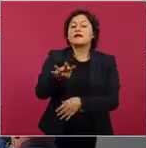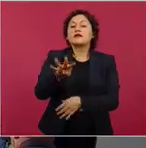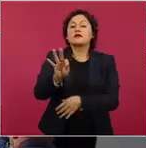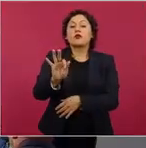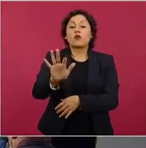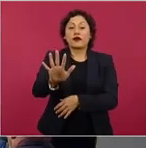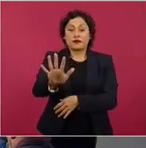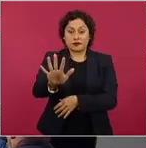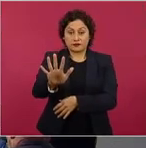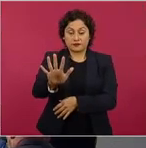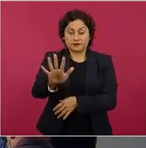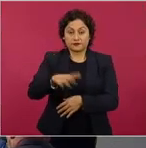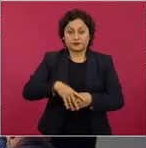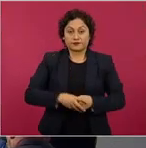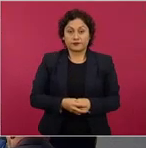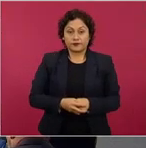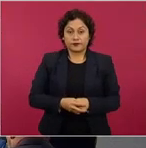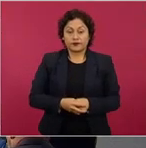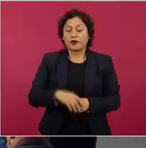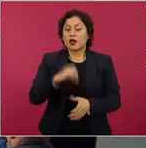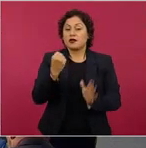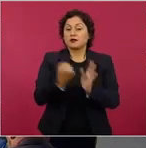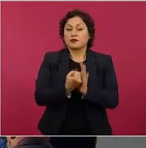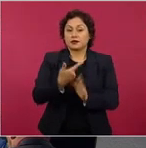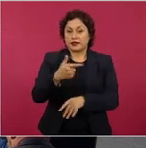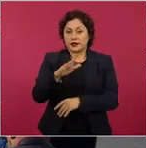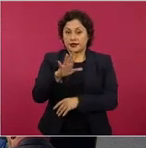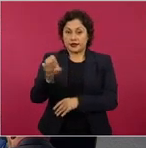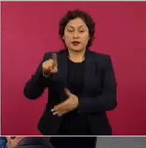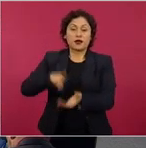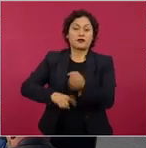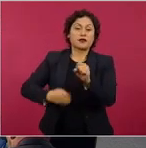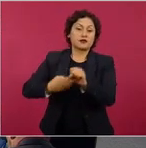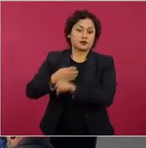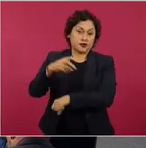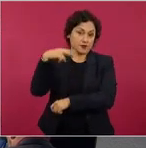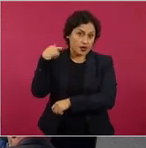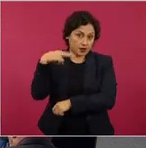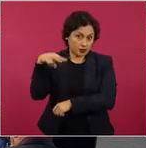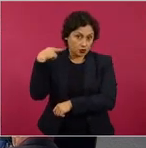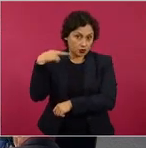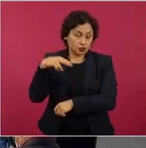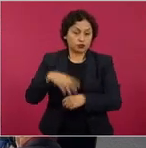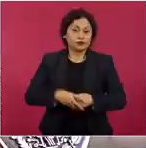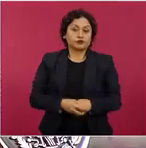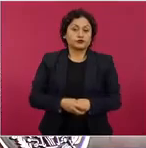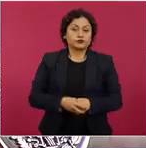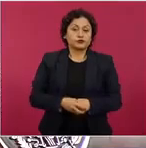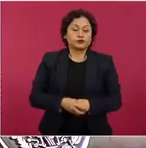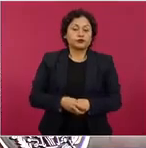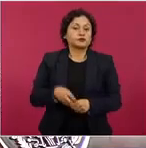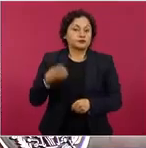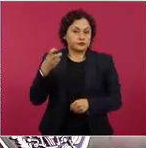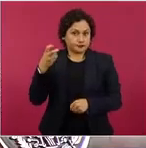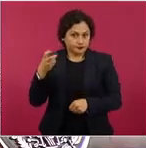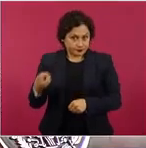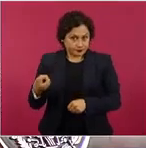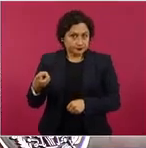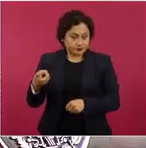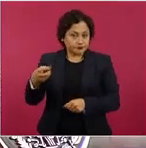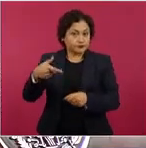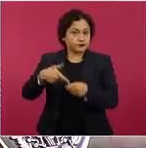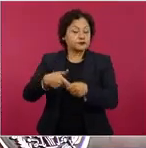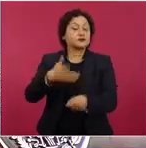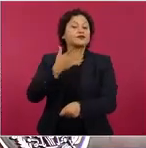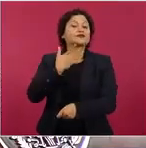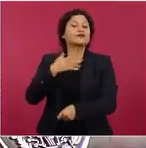19.45 en G500 de Minatitlán, Veracruz, y esta gasolinera que es de la pocas